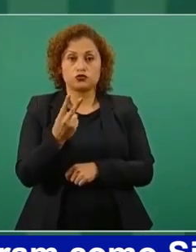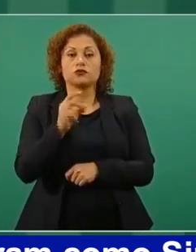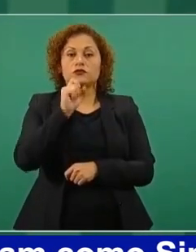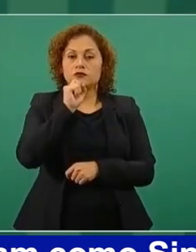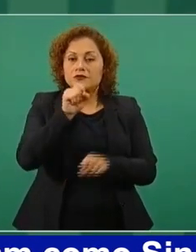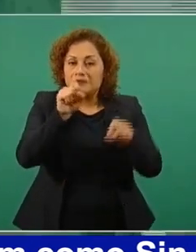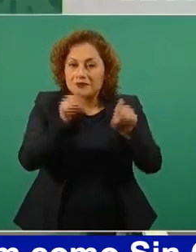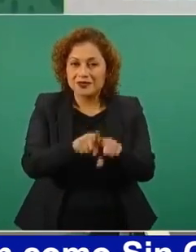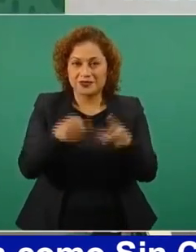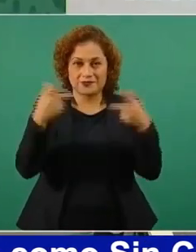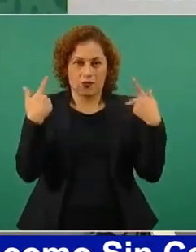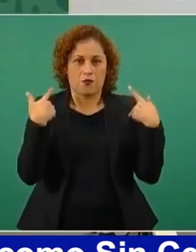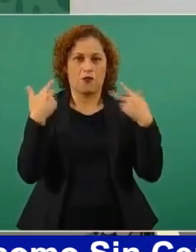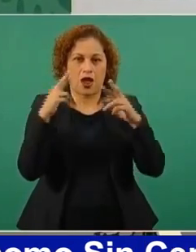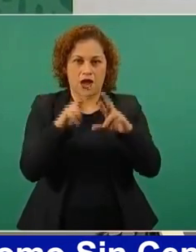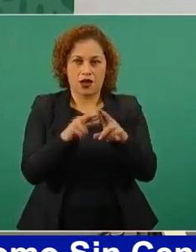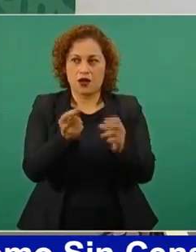maestros,